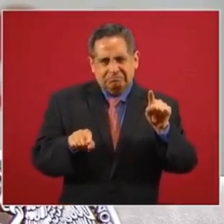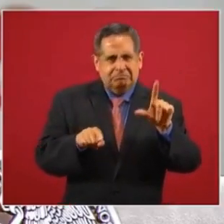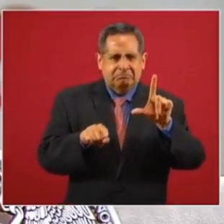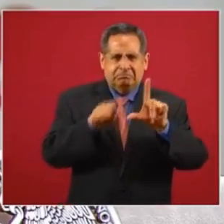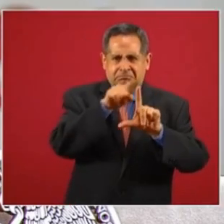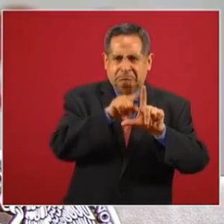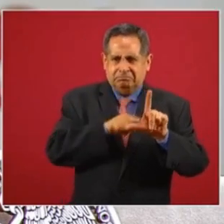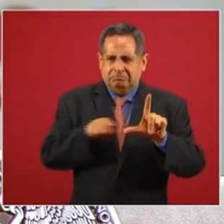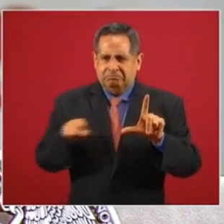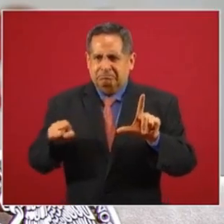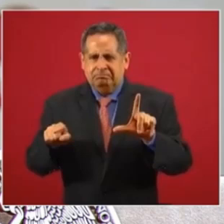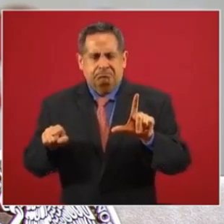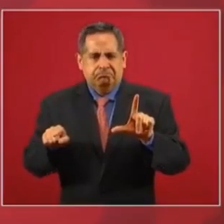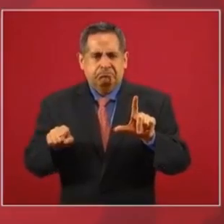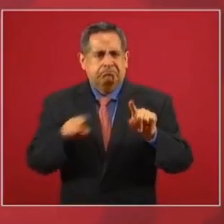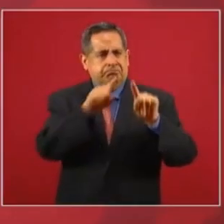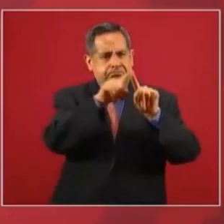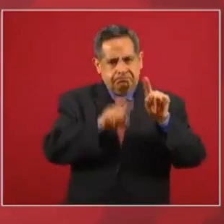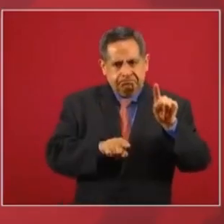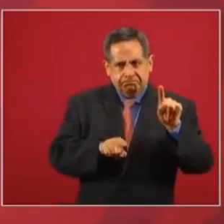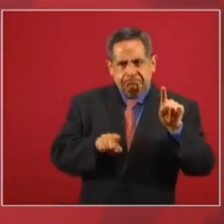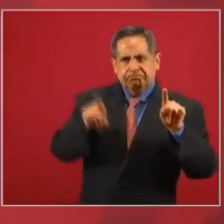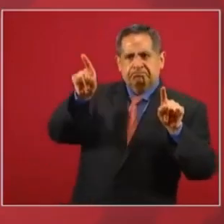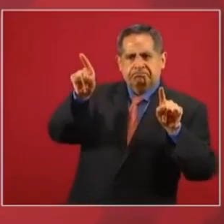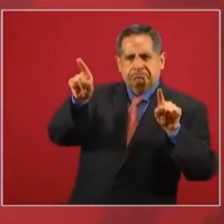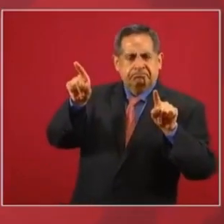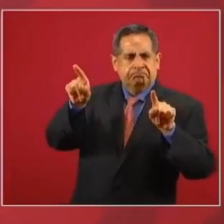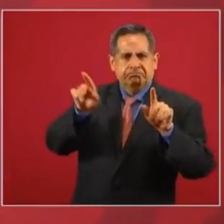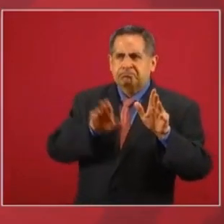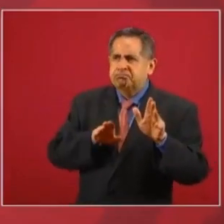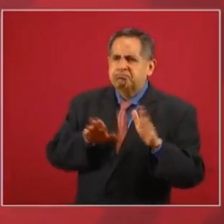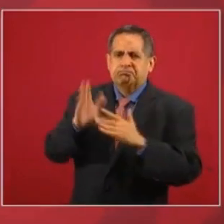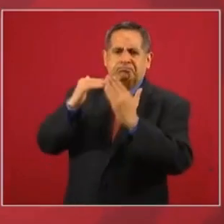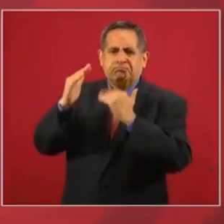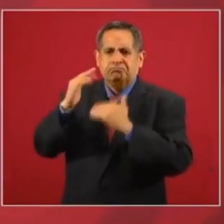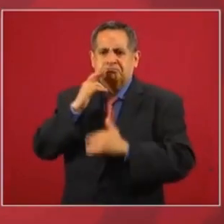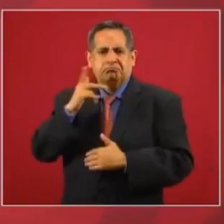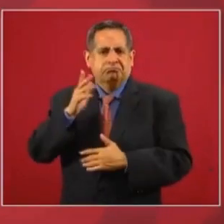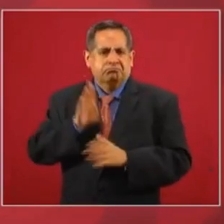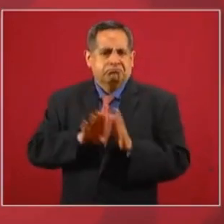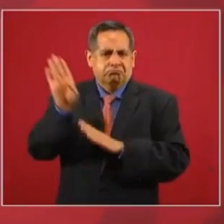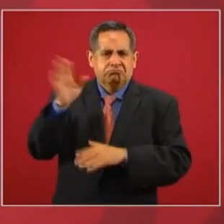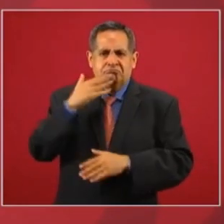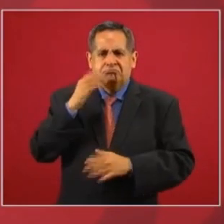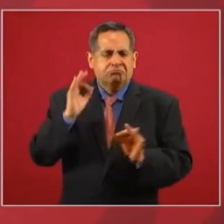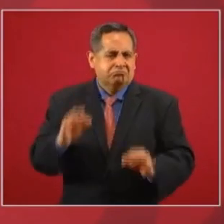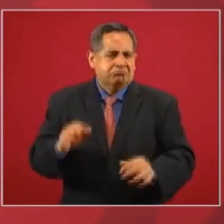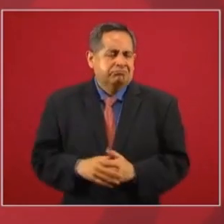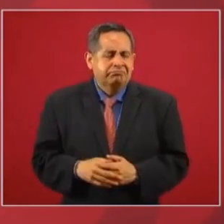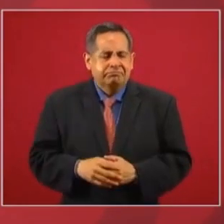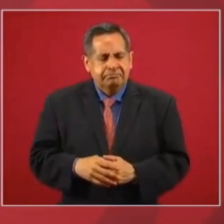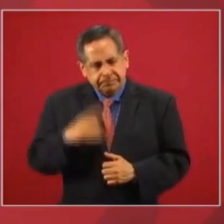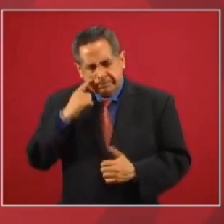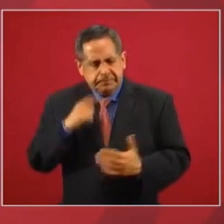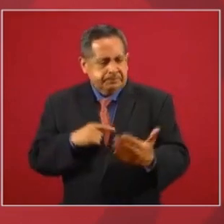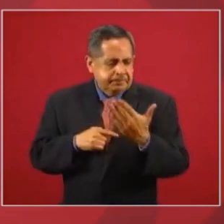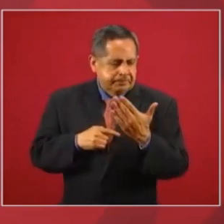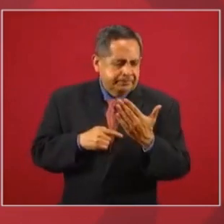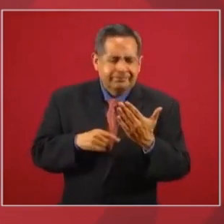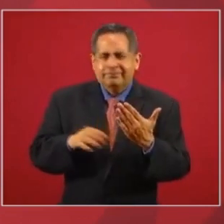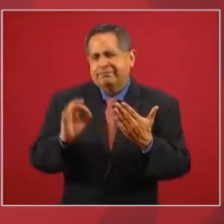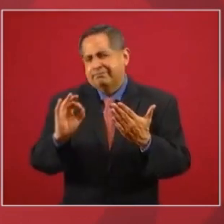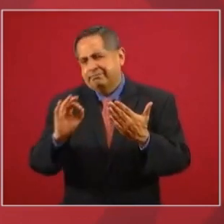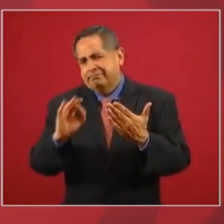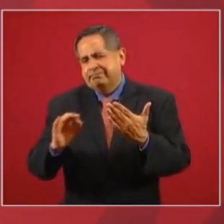afortunadamente. Ya tenemos indicadores que demuestran que estamos